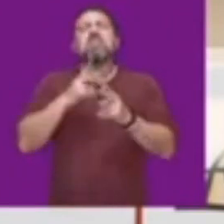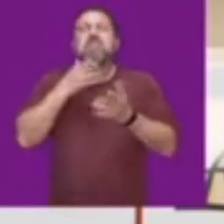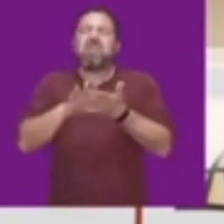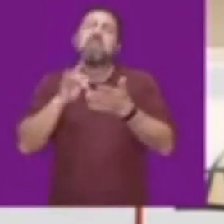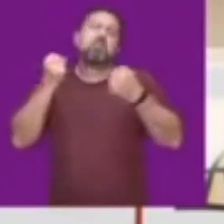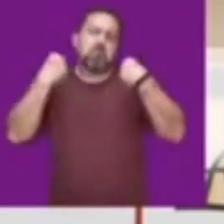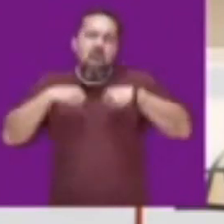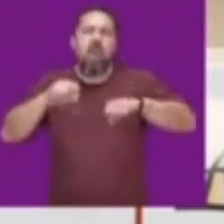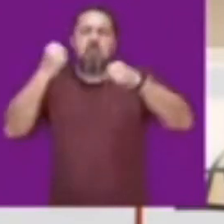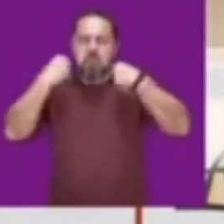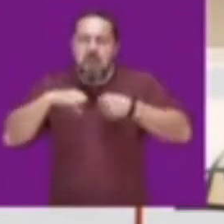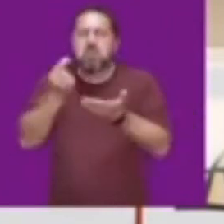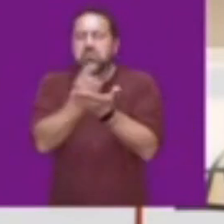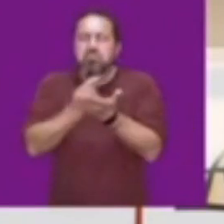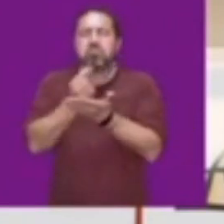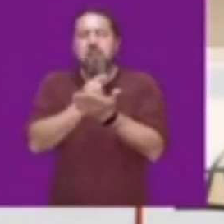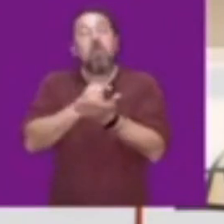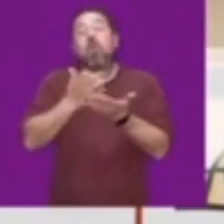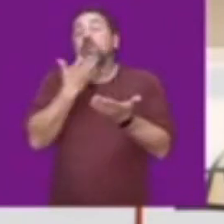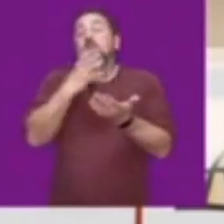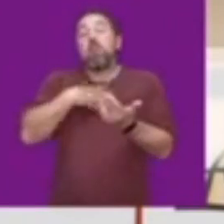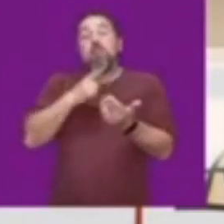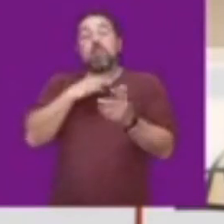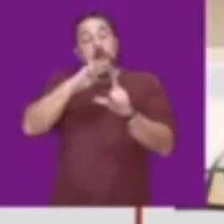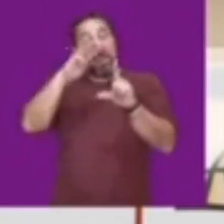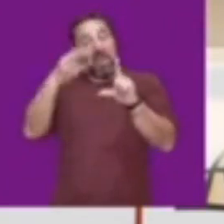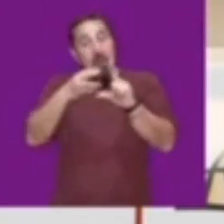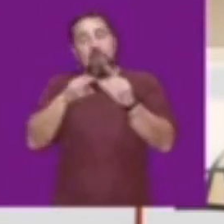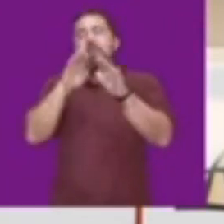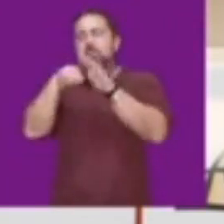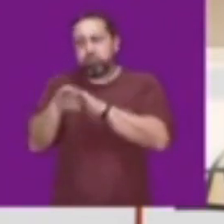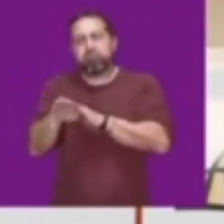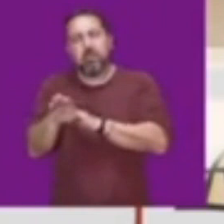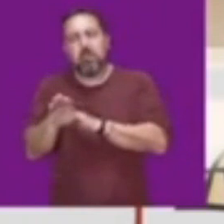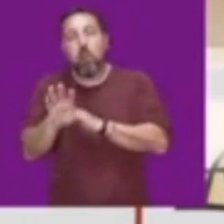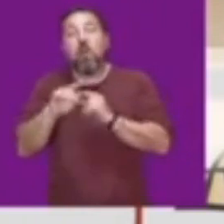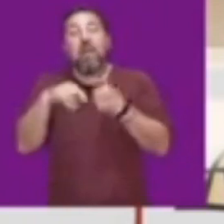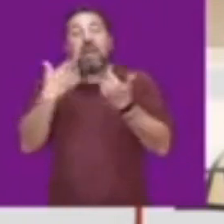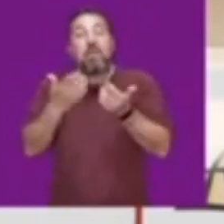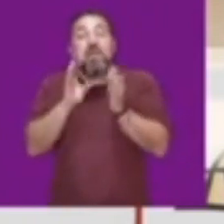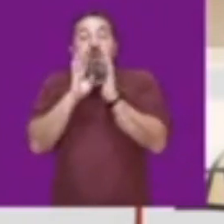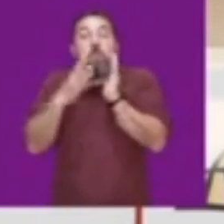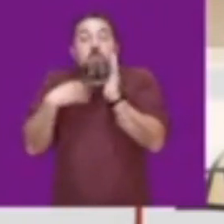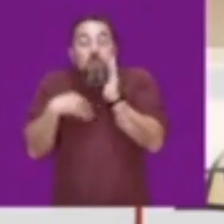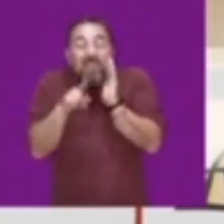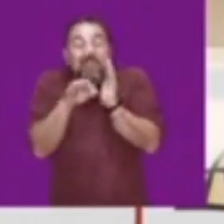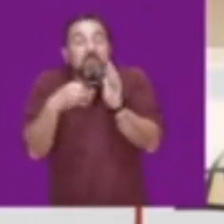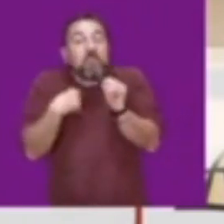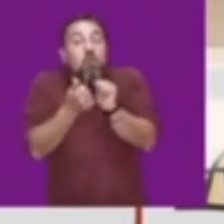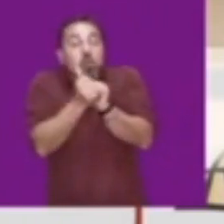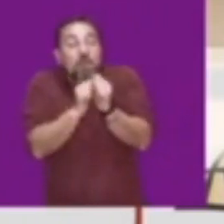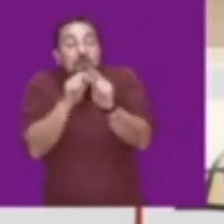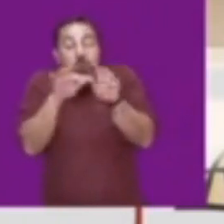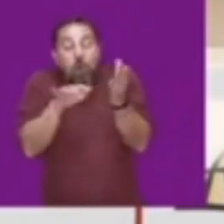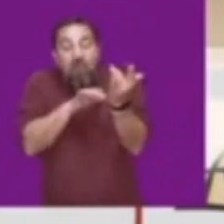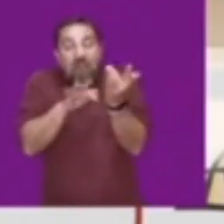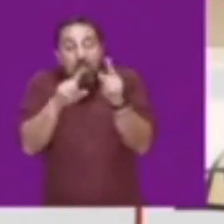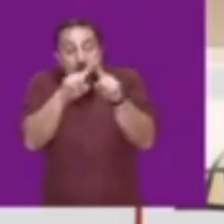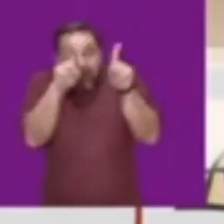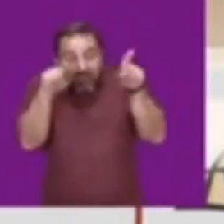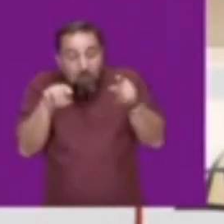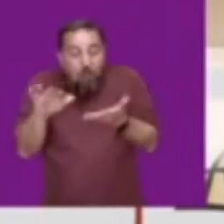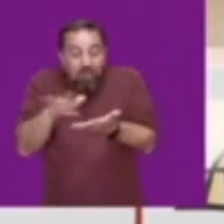es práctica, podéis imprimirla desde la página web. También podéis calcarla de la pantalla de la tablet o del